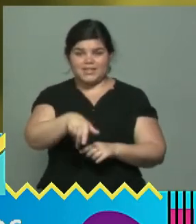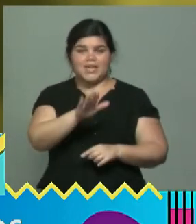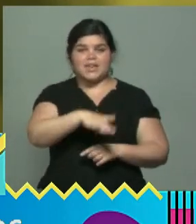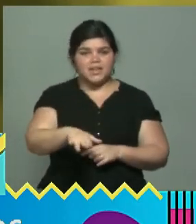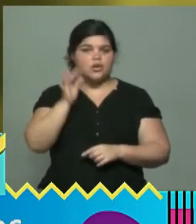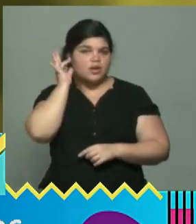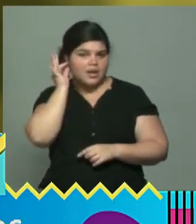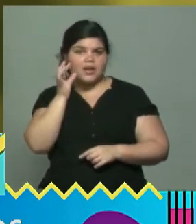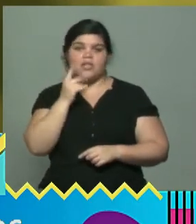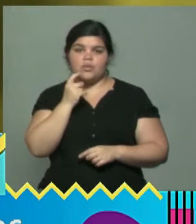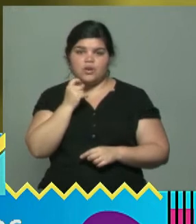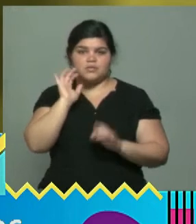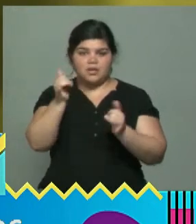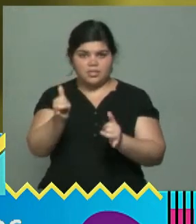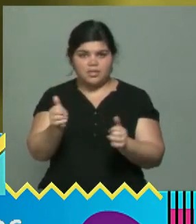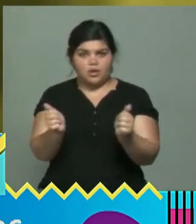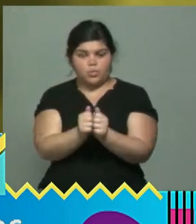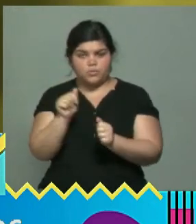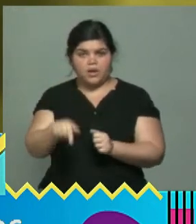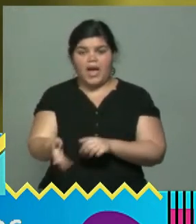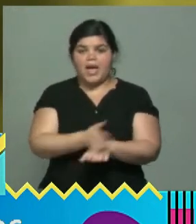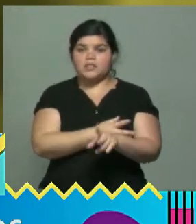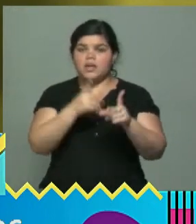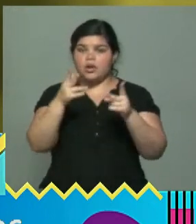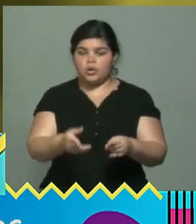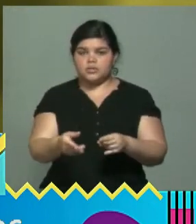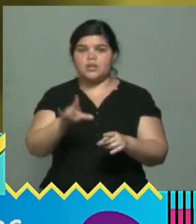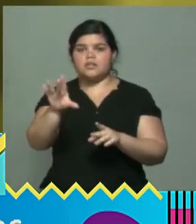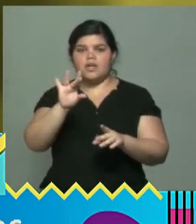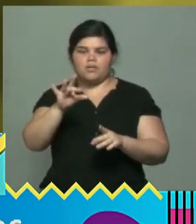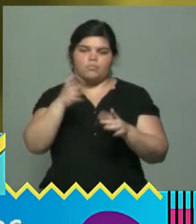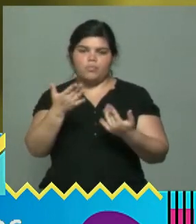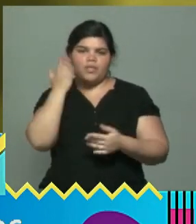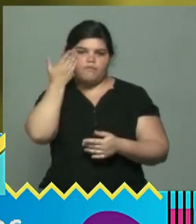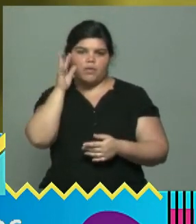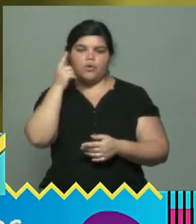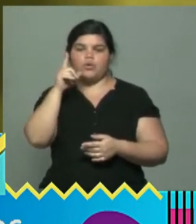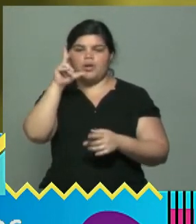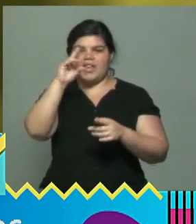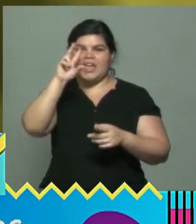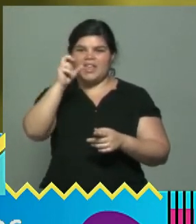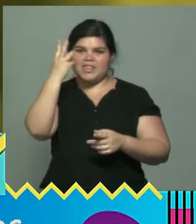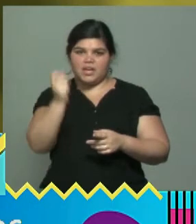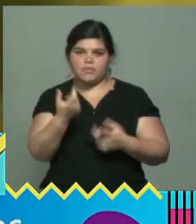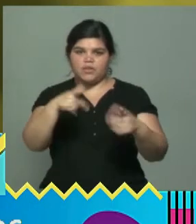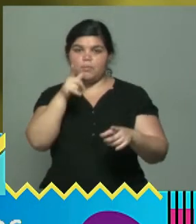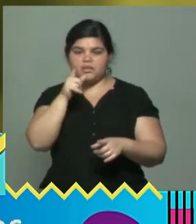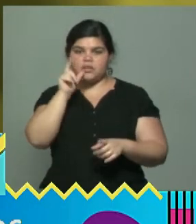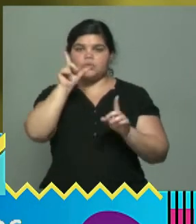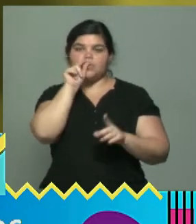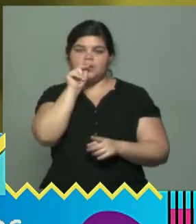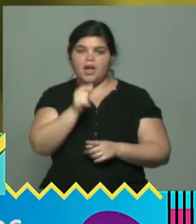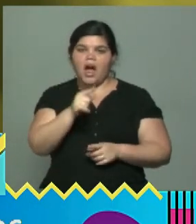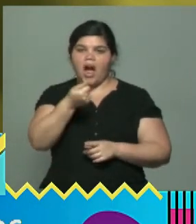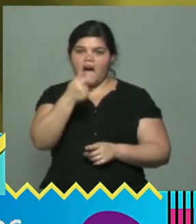adolescente que está a nuestro lado. Antes de irnos al corte, los invito a que participen por redes sociales, estamos en Facebook y en Instagram como Distintos Parecidos y en Twitter